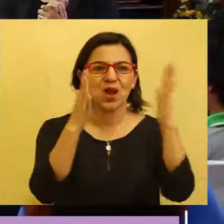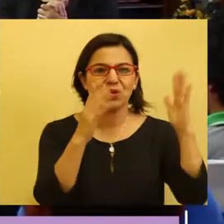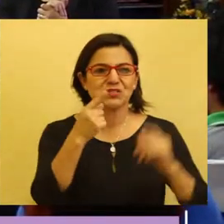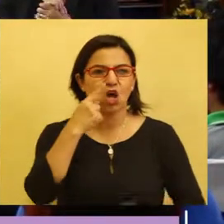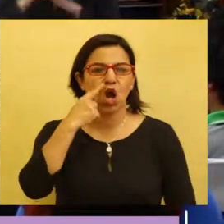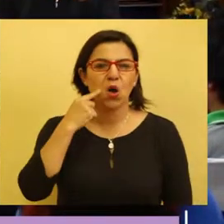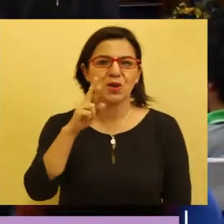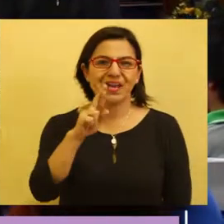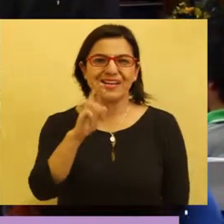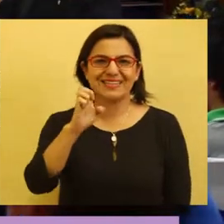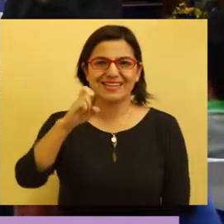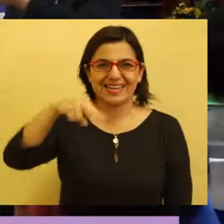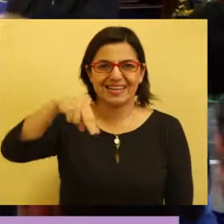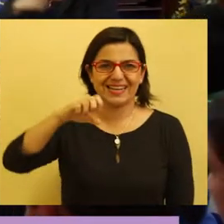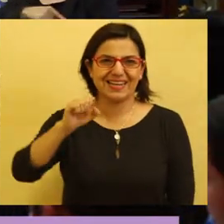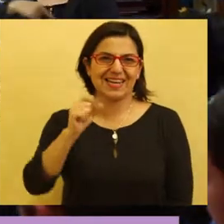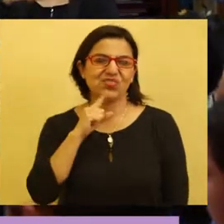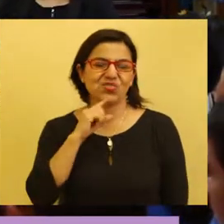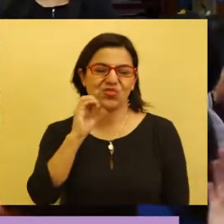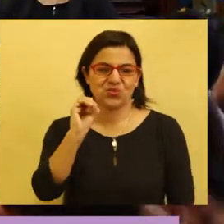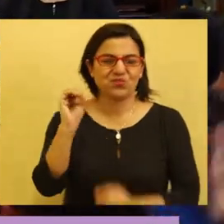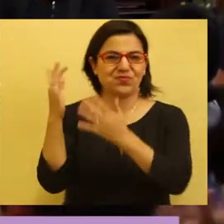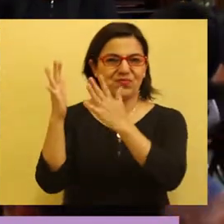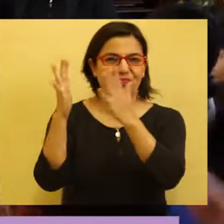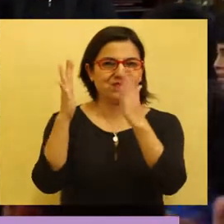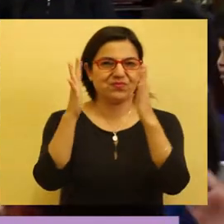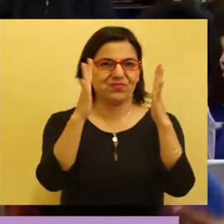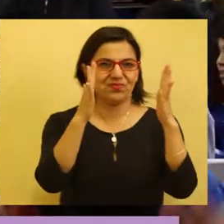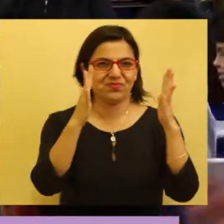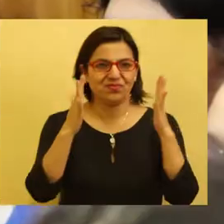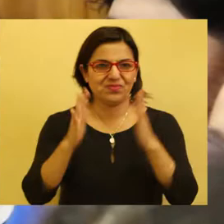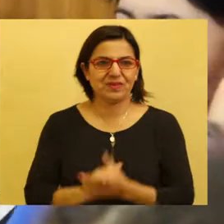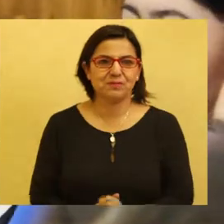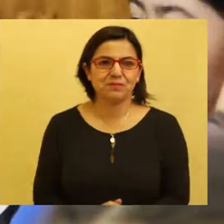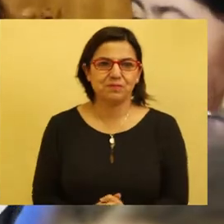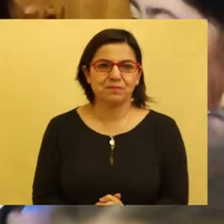Un aplauso para Renato Bonfé, un actor de Mamá.